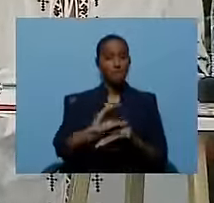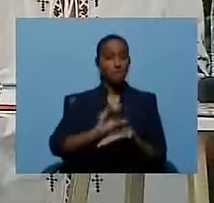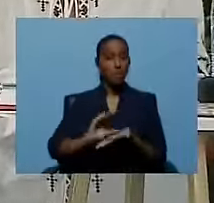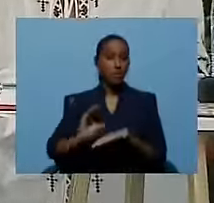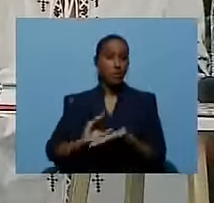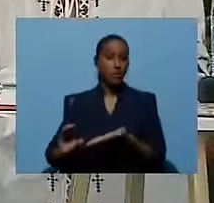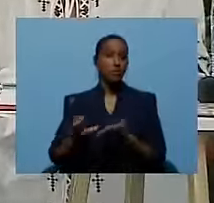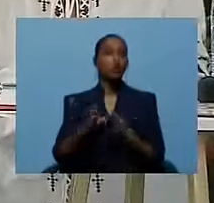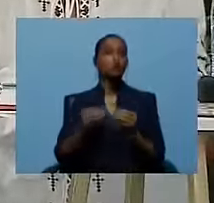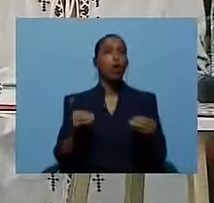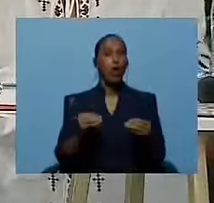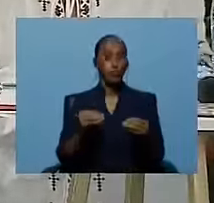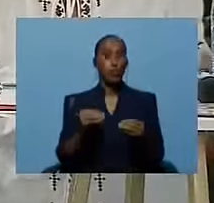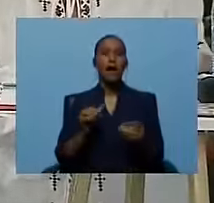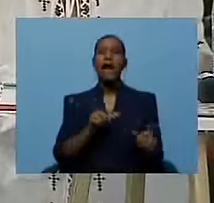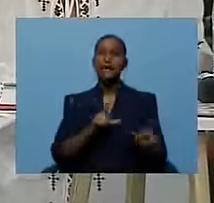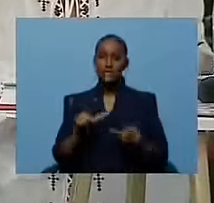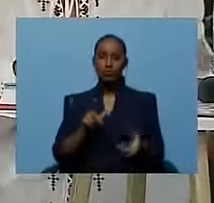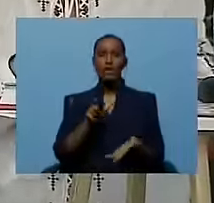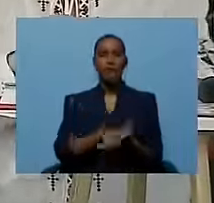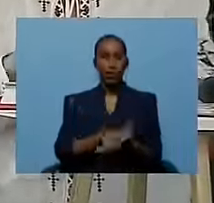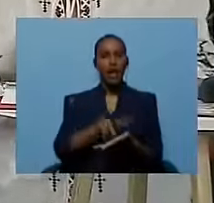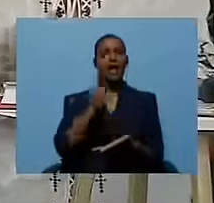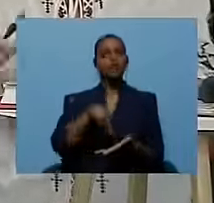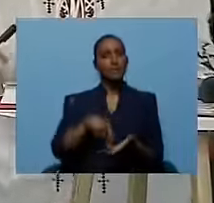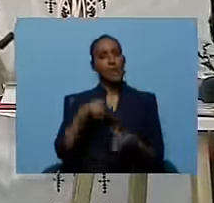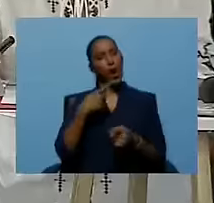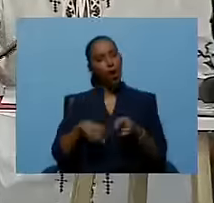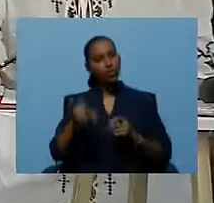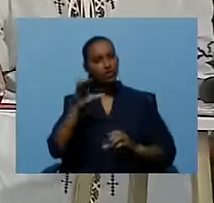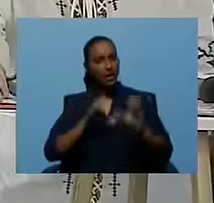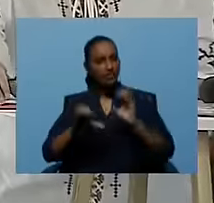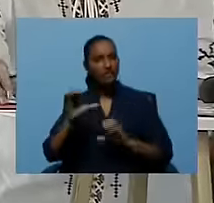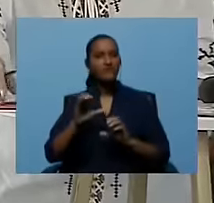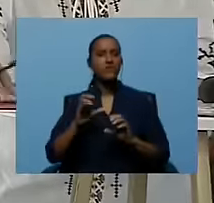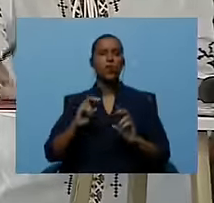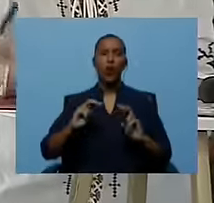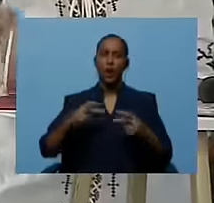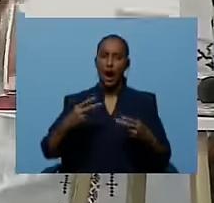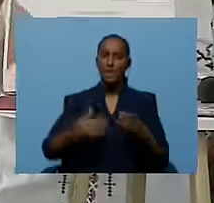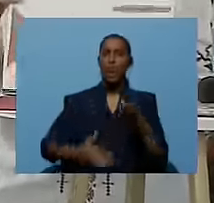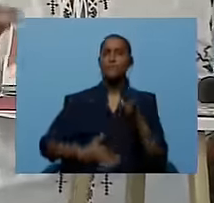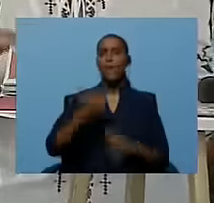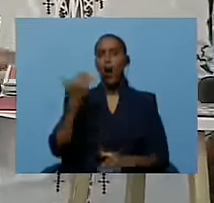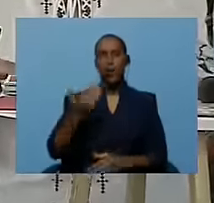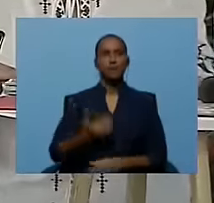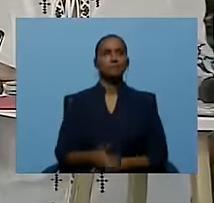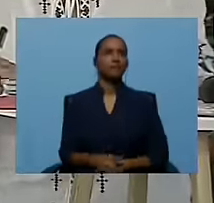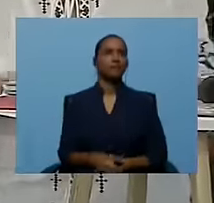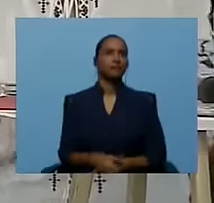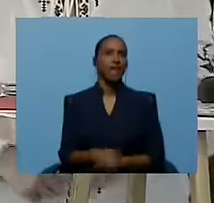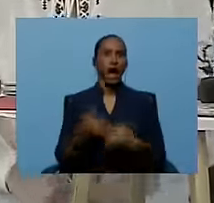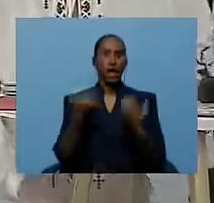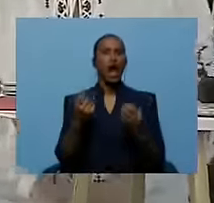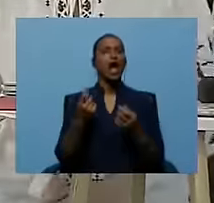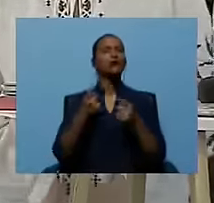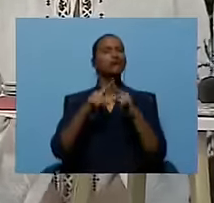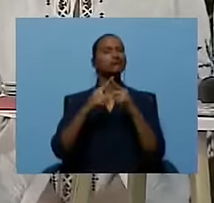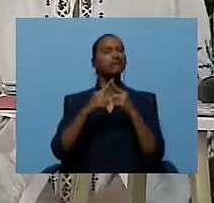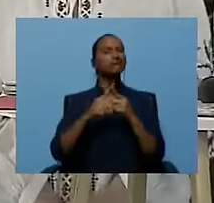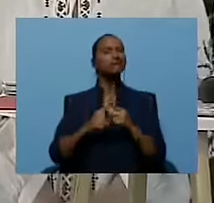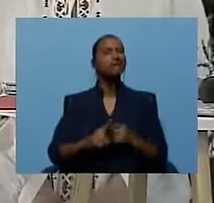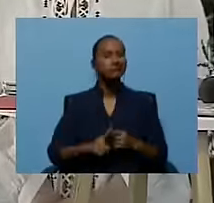proyectos científicos y de innovación. Estamos llegando a un nuevo número que se suma